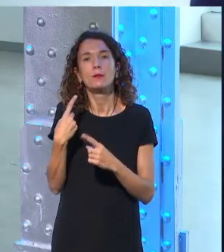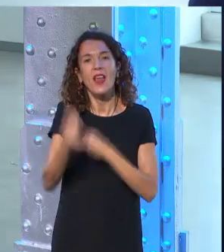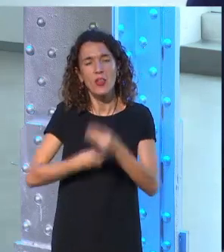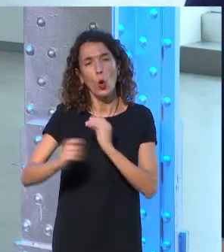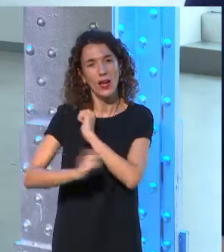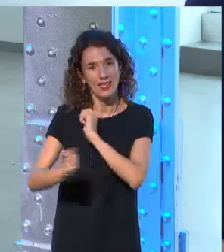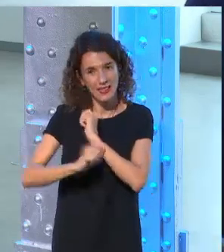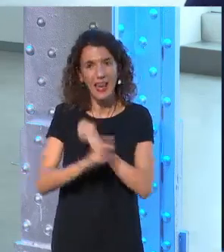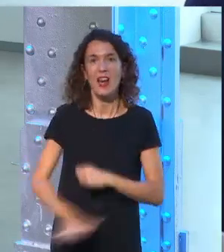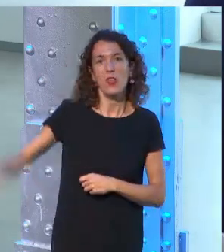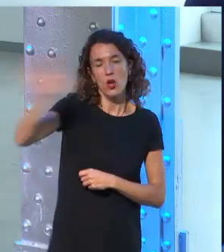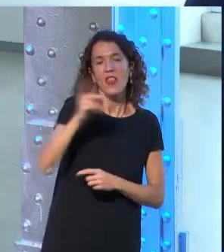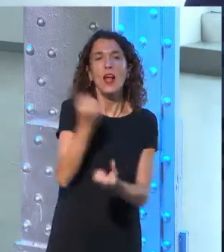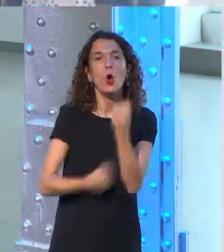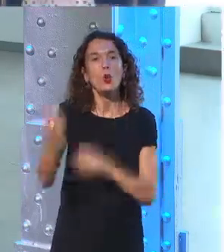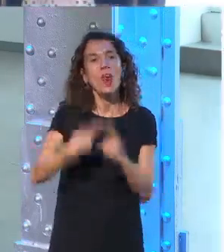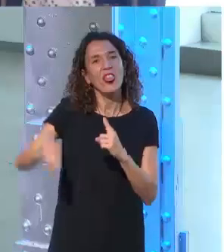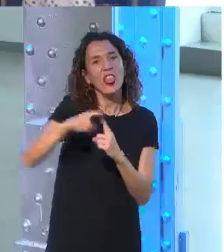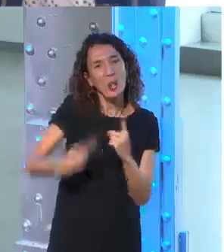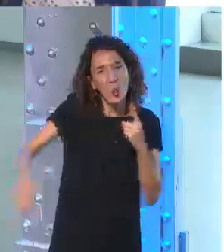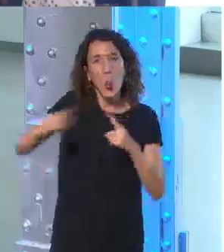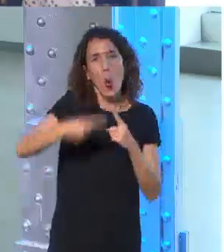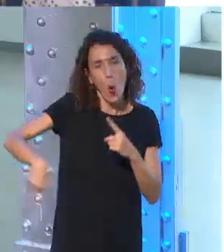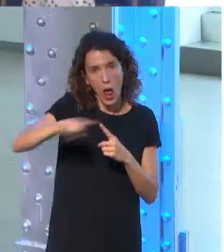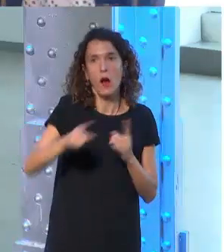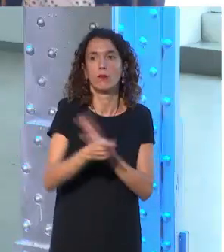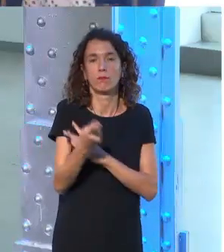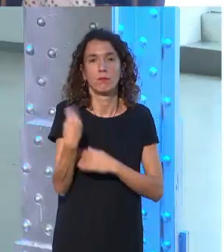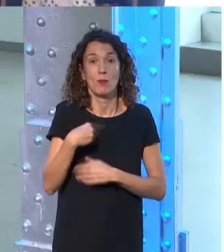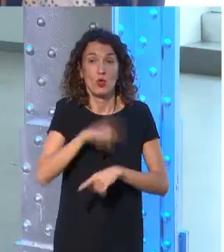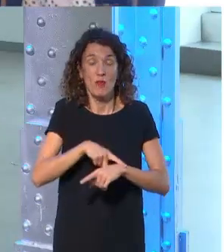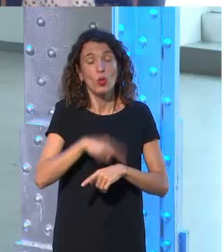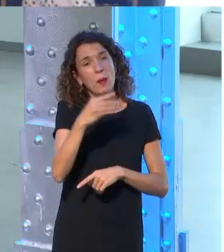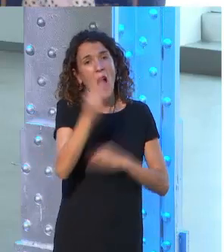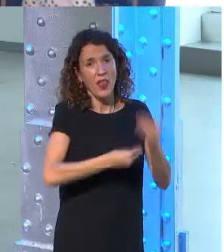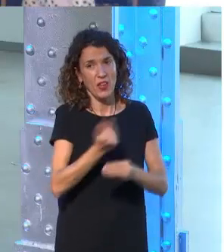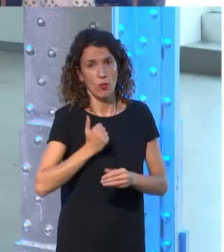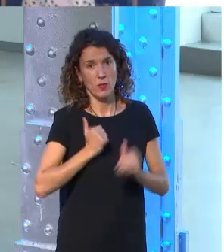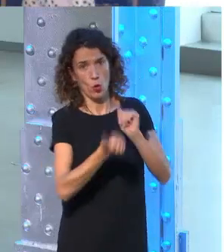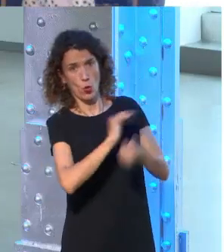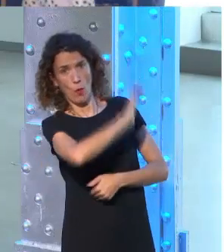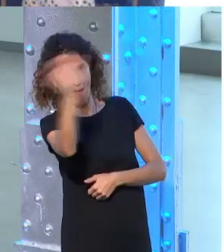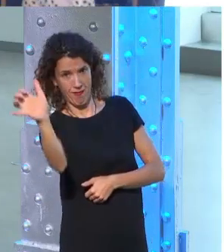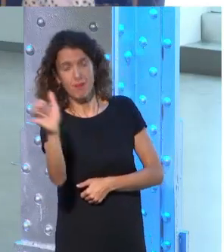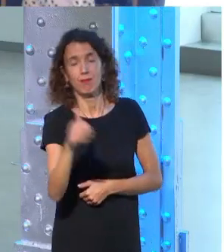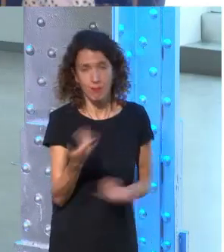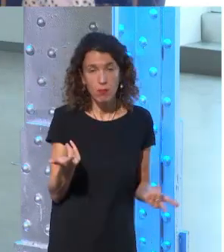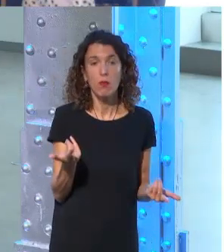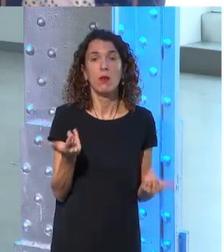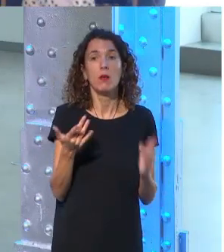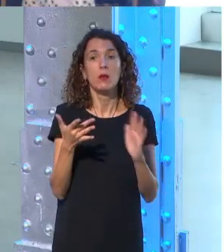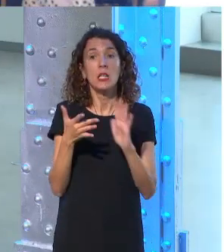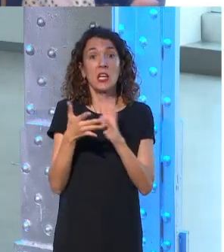estrategia nacional de economía circular en consonancia con lo que está haciendo también Europa.